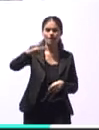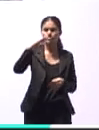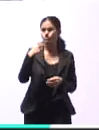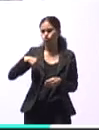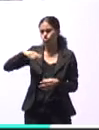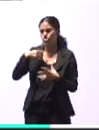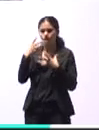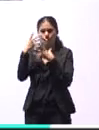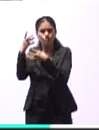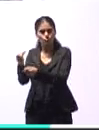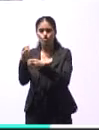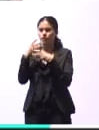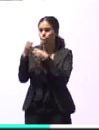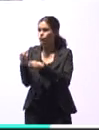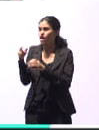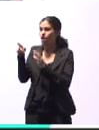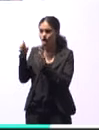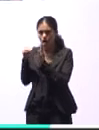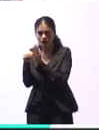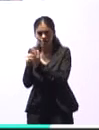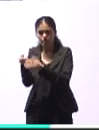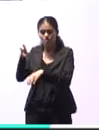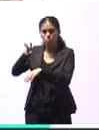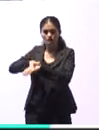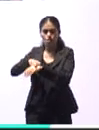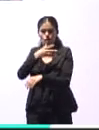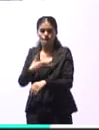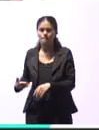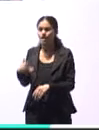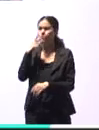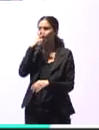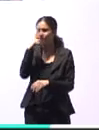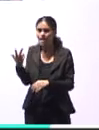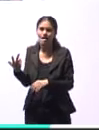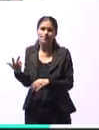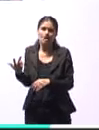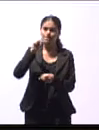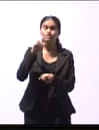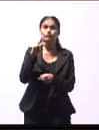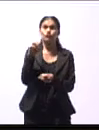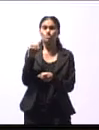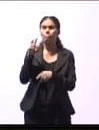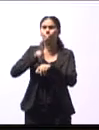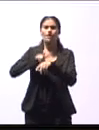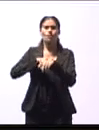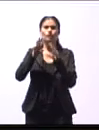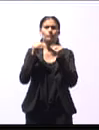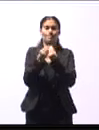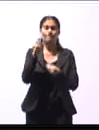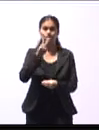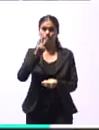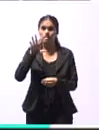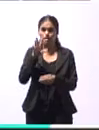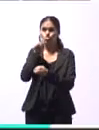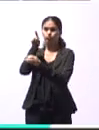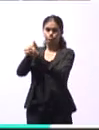apoyando las iniciativas del gobierno de Paraguay en mejorar sus sistemas de integración. Paraguay cumple 25 años como miembro